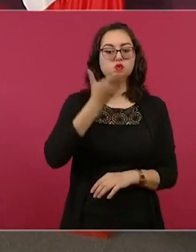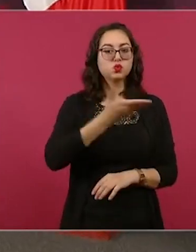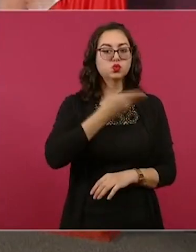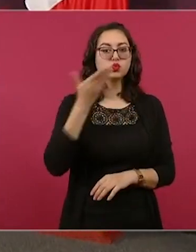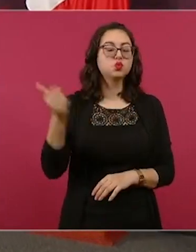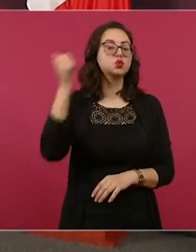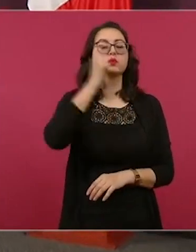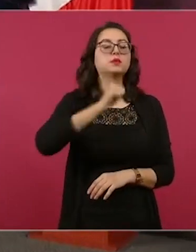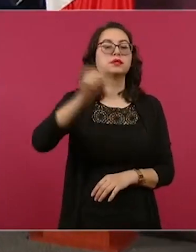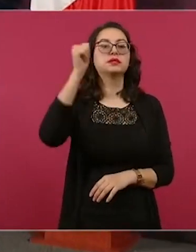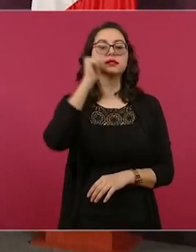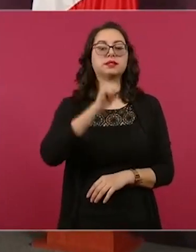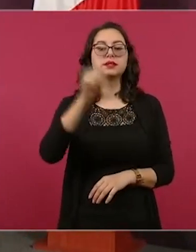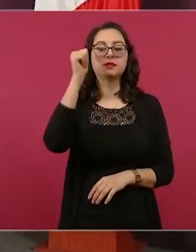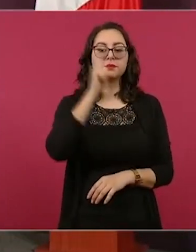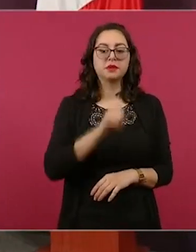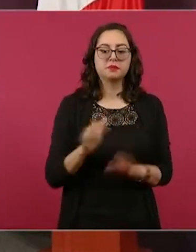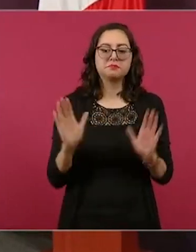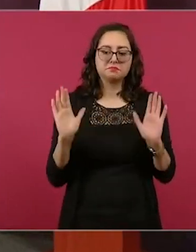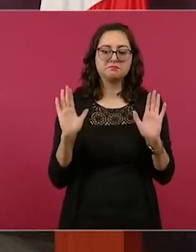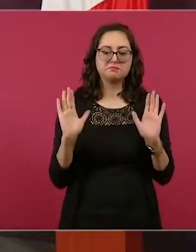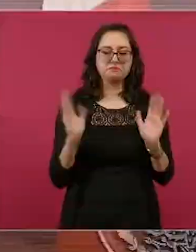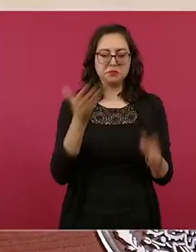para buscar